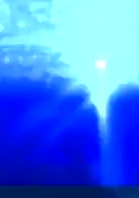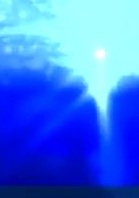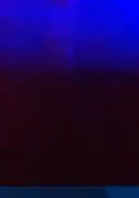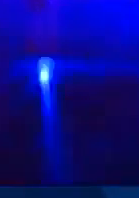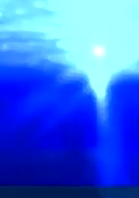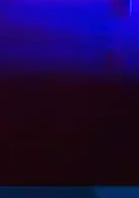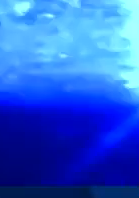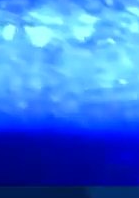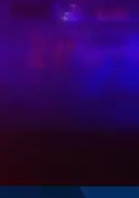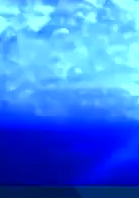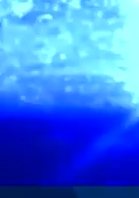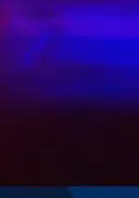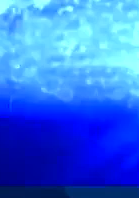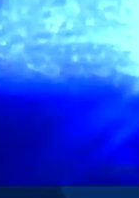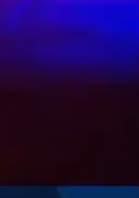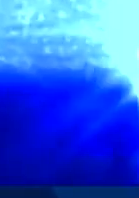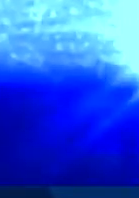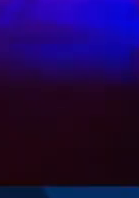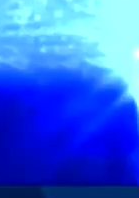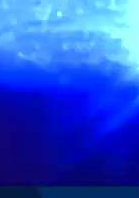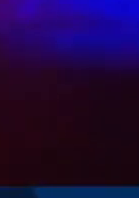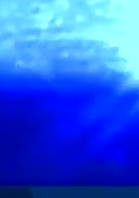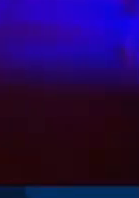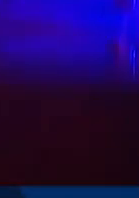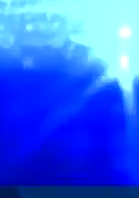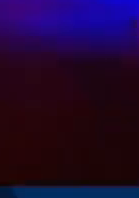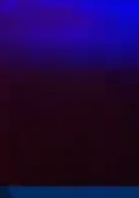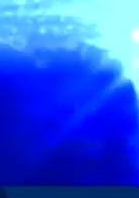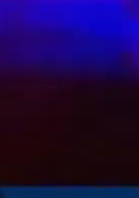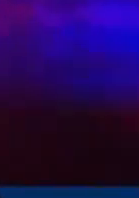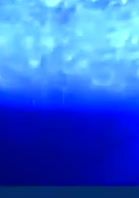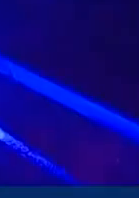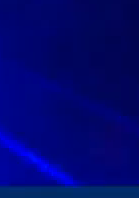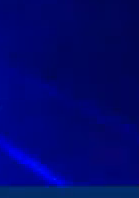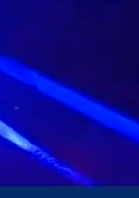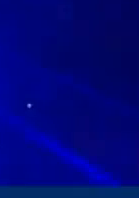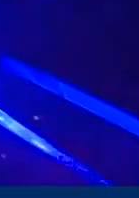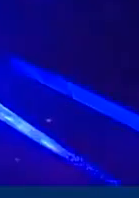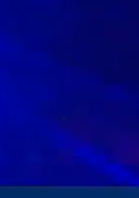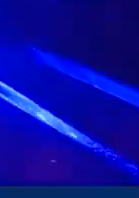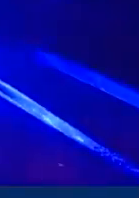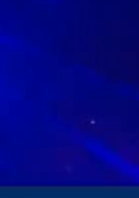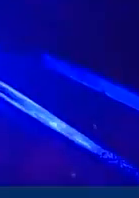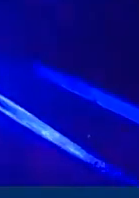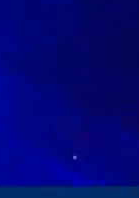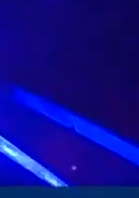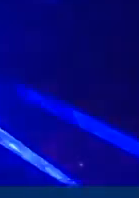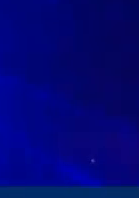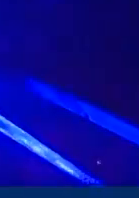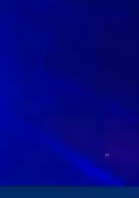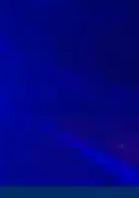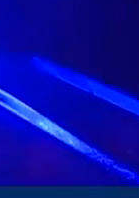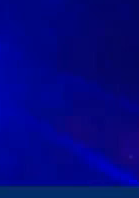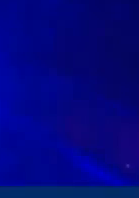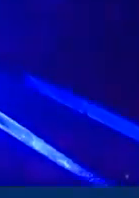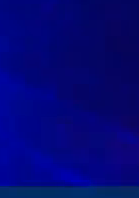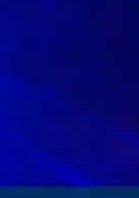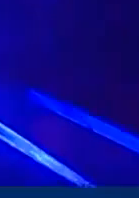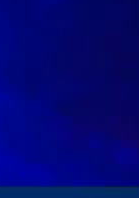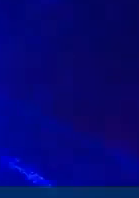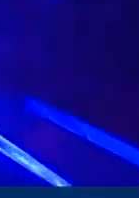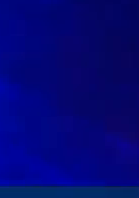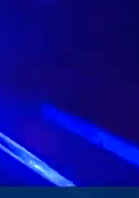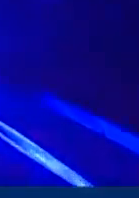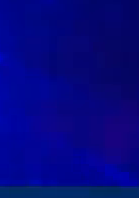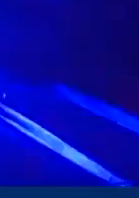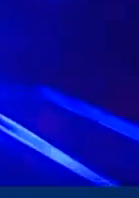bebidas alcohólicas, terminó por perder el conocimiento para después despertar y darse cuenta que estaba siendo abusada sexualmente por un